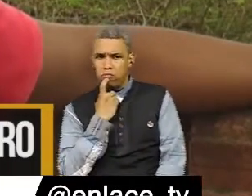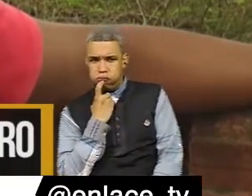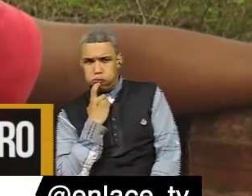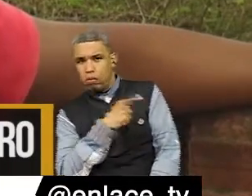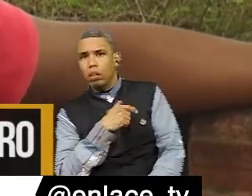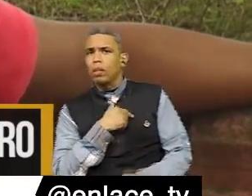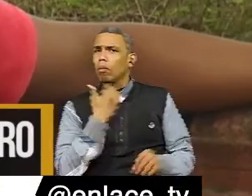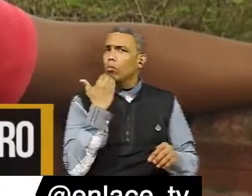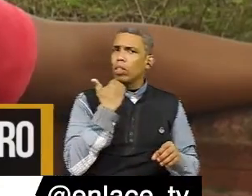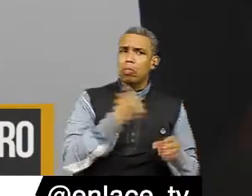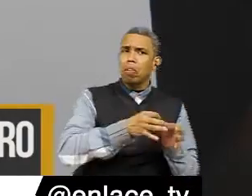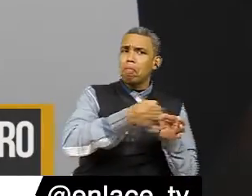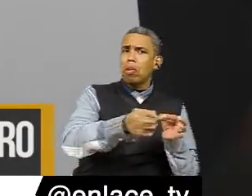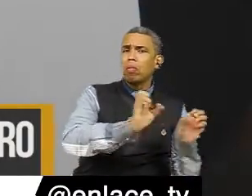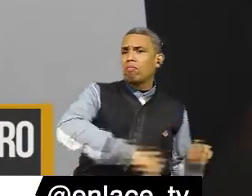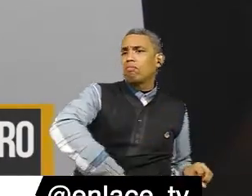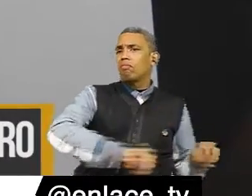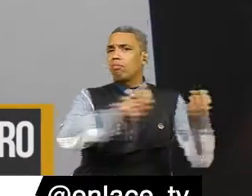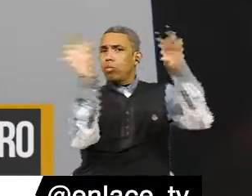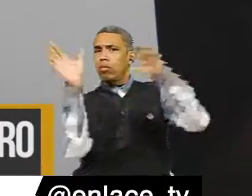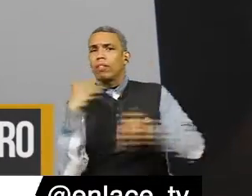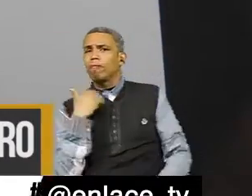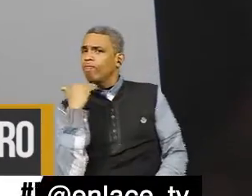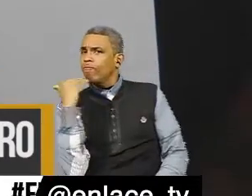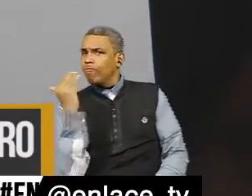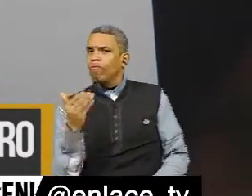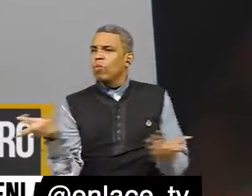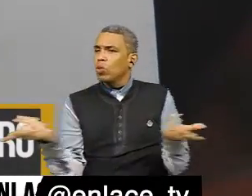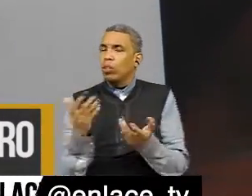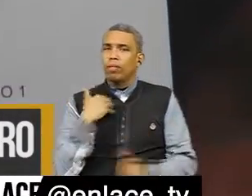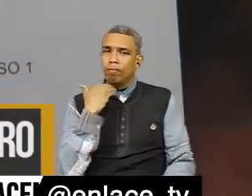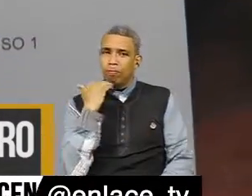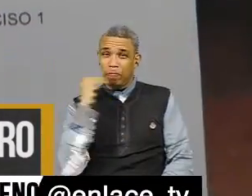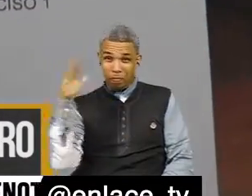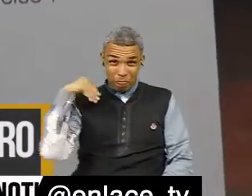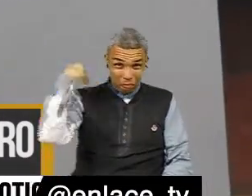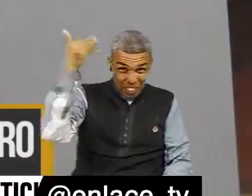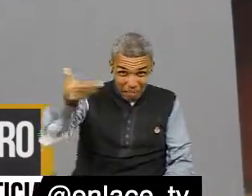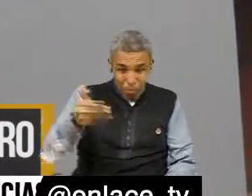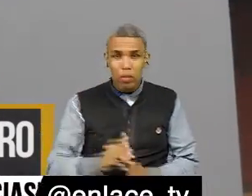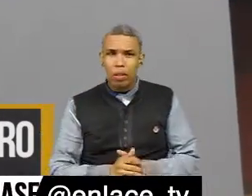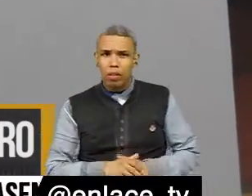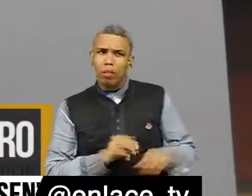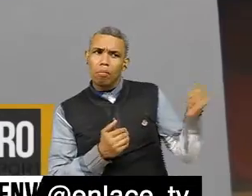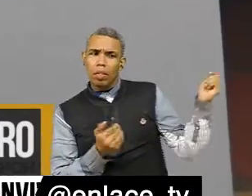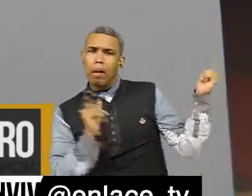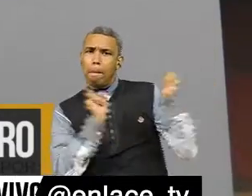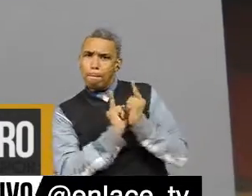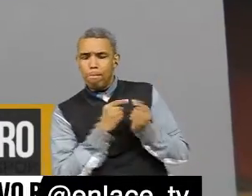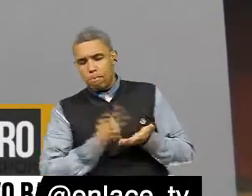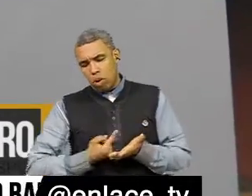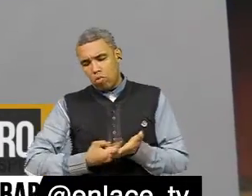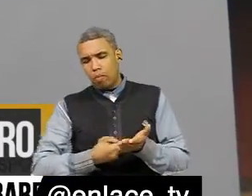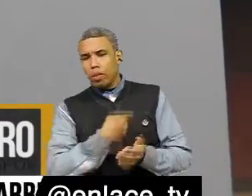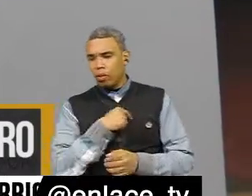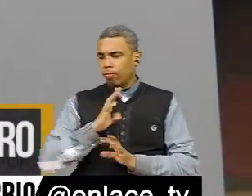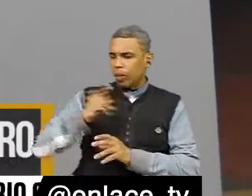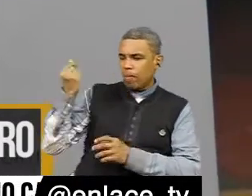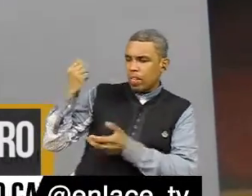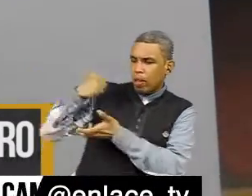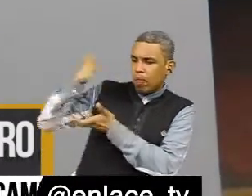trasladaron, no sé cómo sería esa vaina. Entonces, después llegamos a la conciliación de 20 millones de pesos.